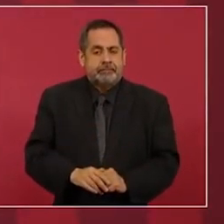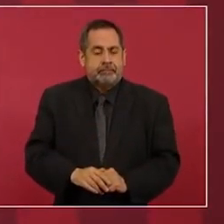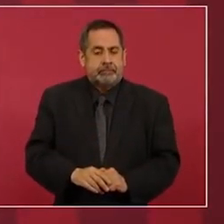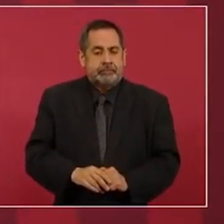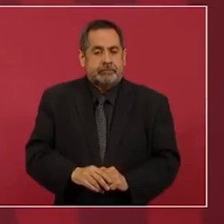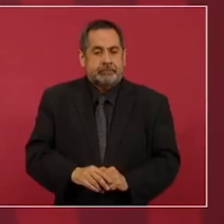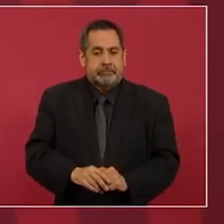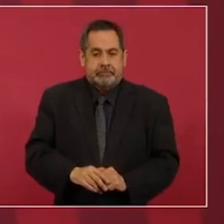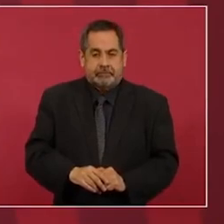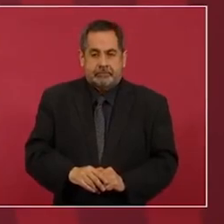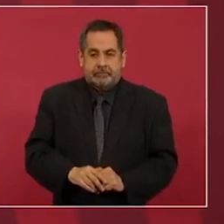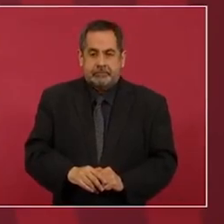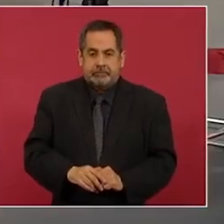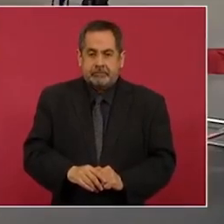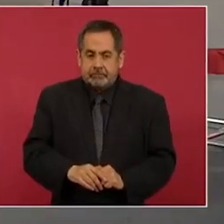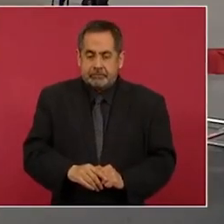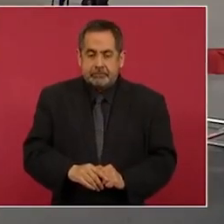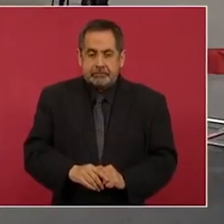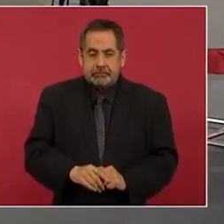Pues